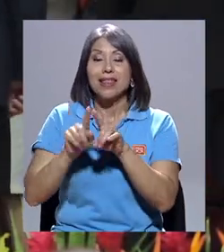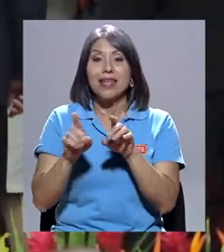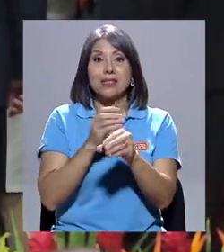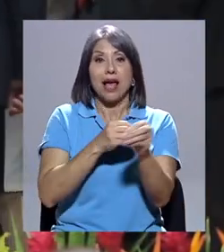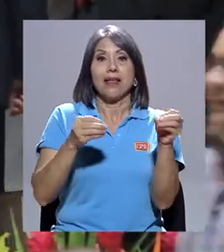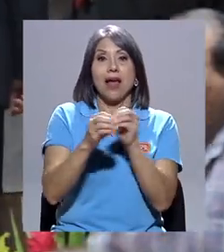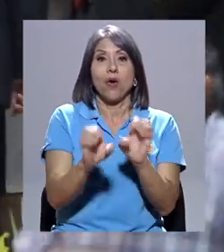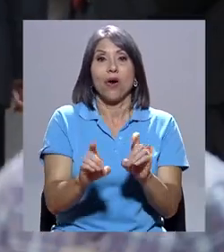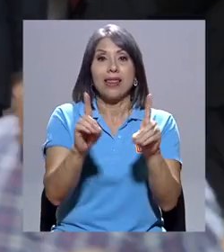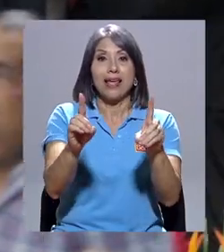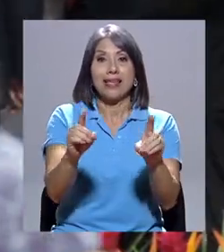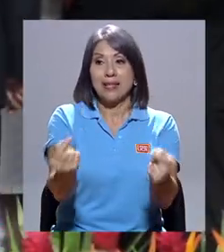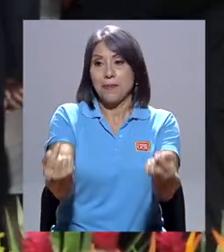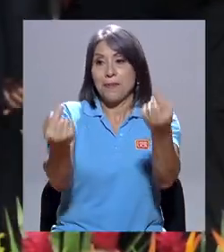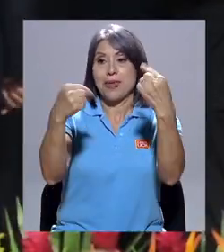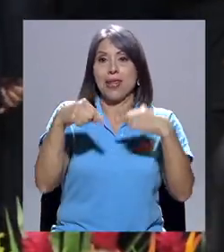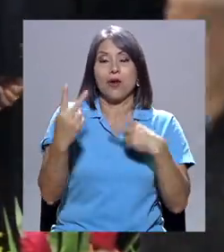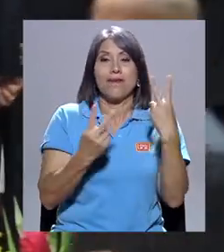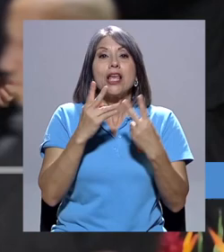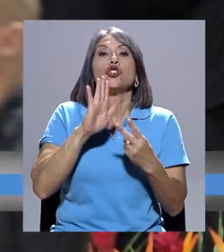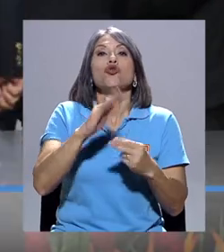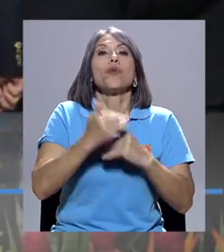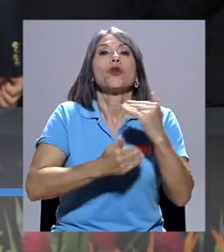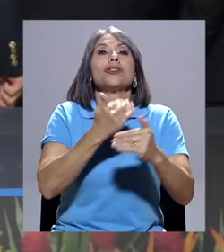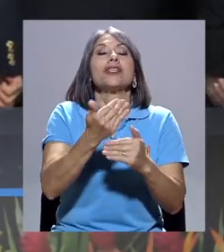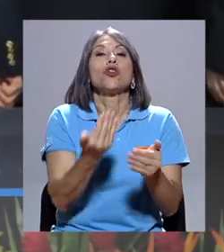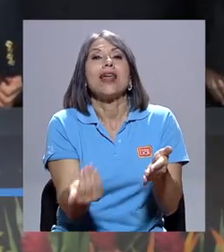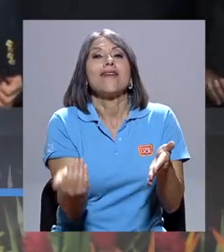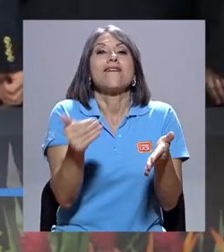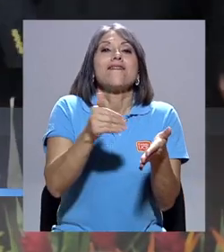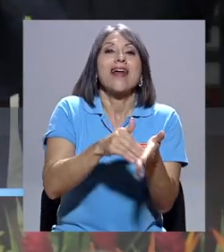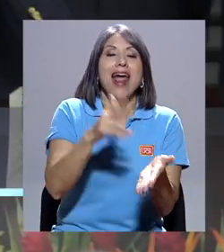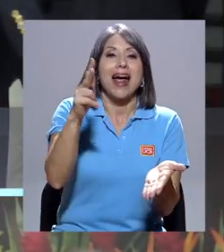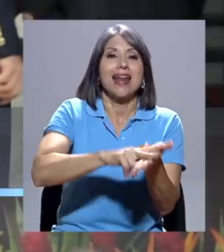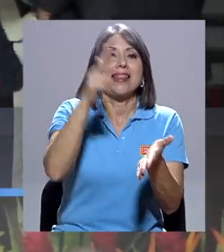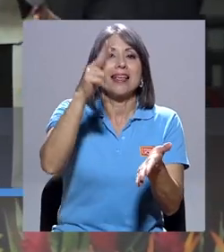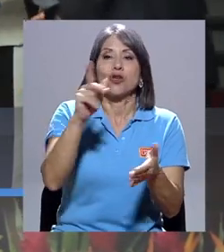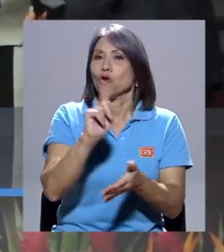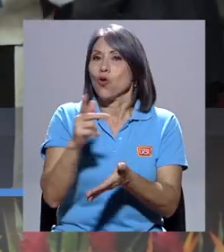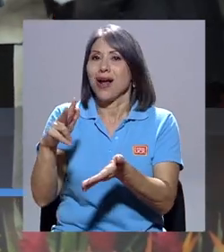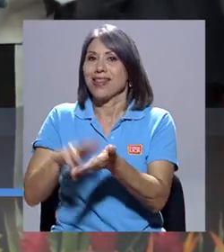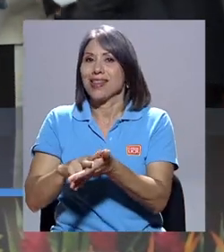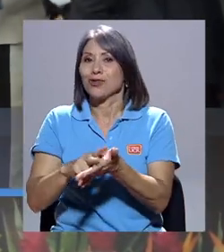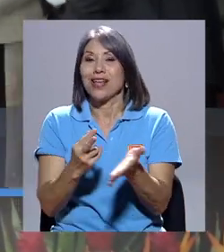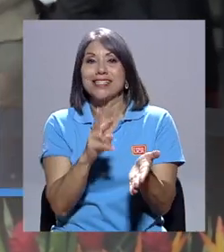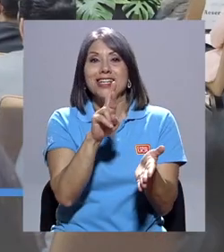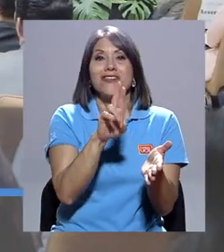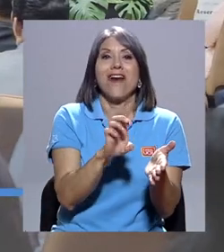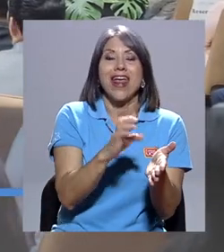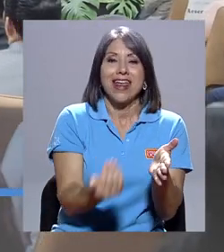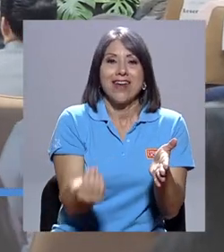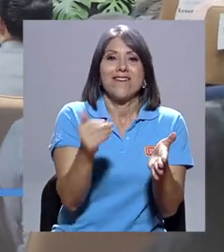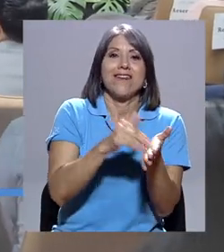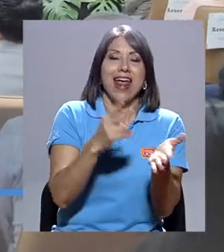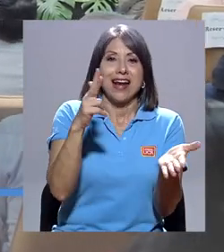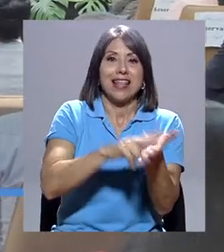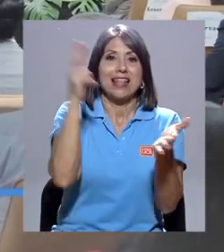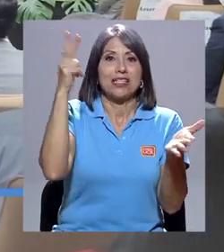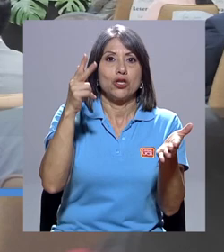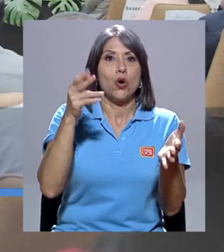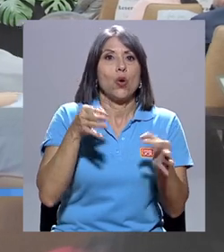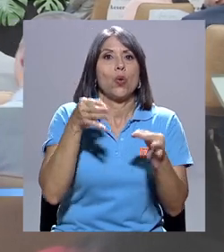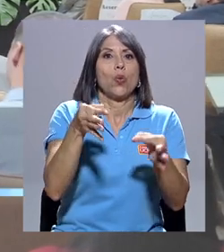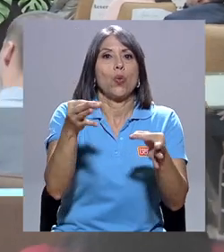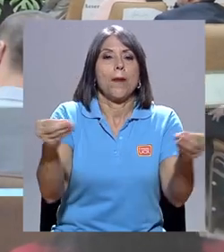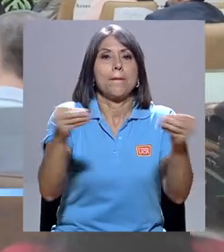procesos ya de reacreditación no estamos hablando de acreditación sino de reacreditación más años claro que trabajamos con estándares yo sé que son más allá de